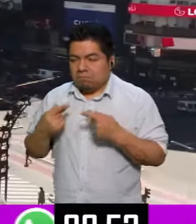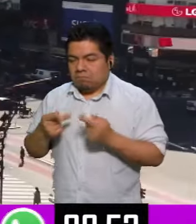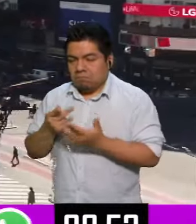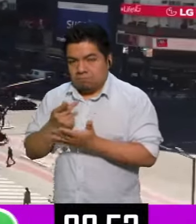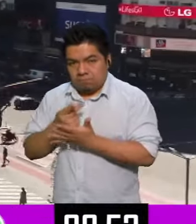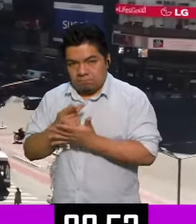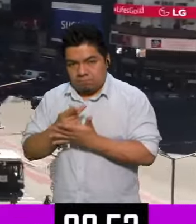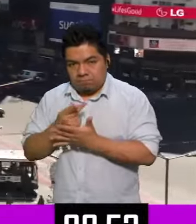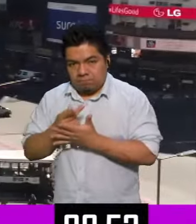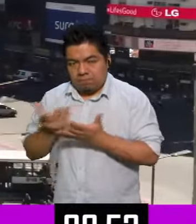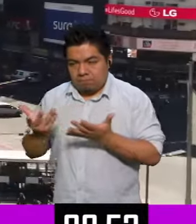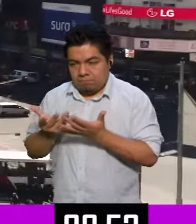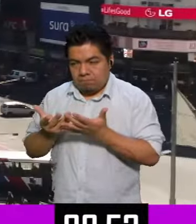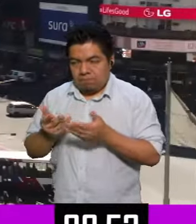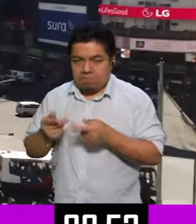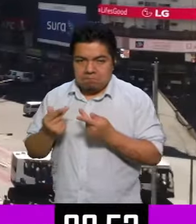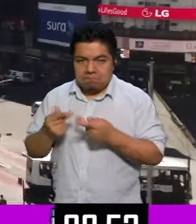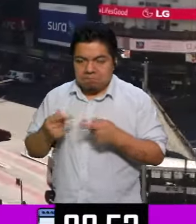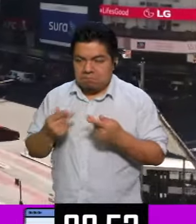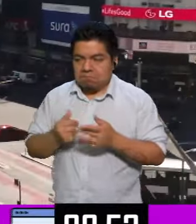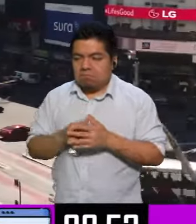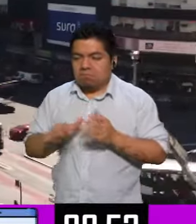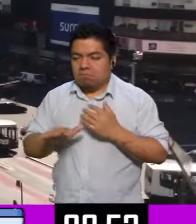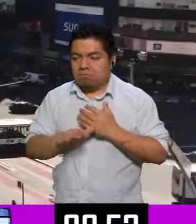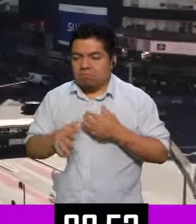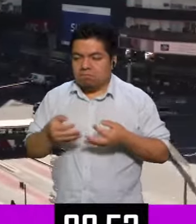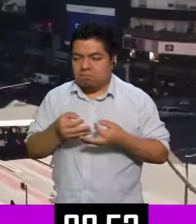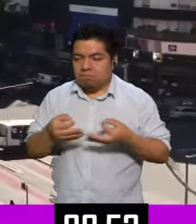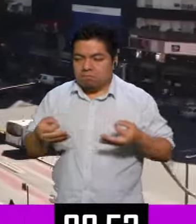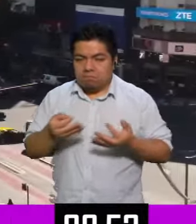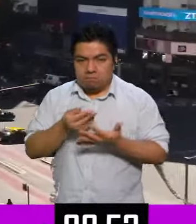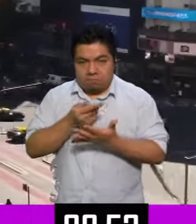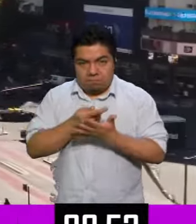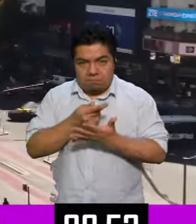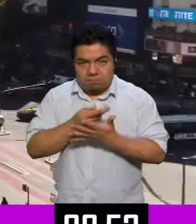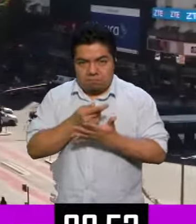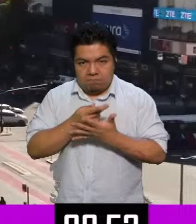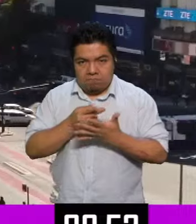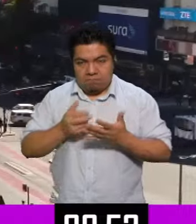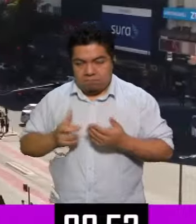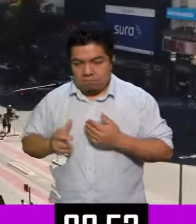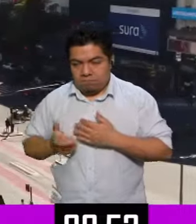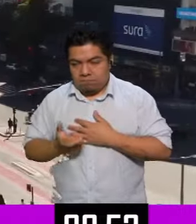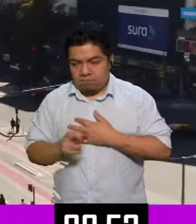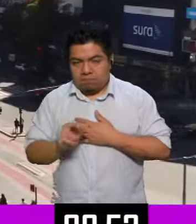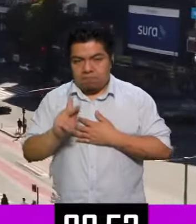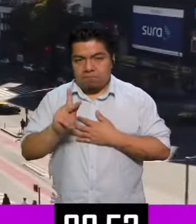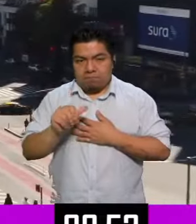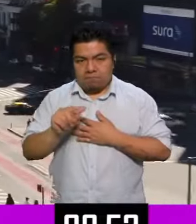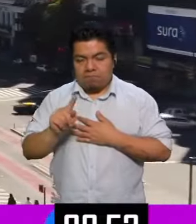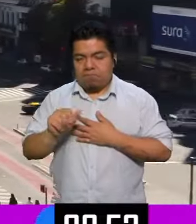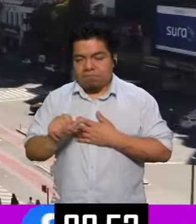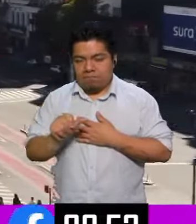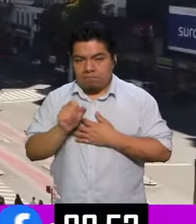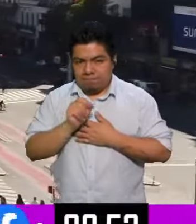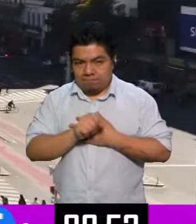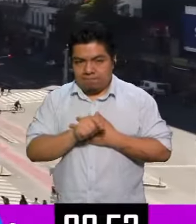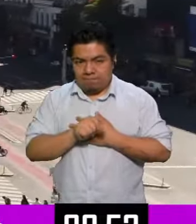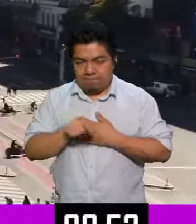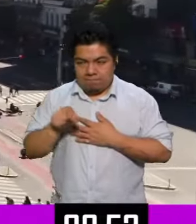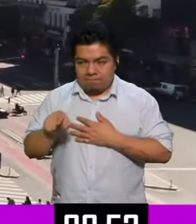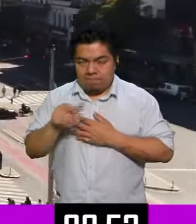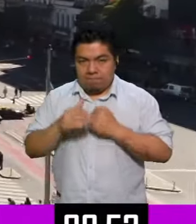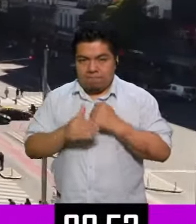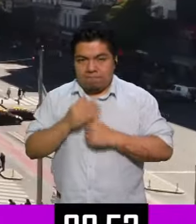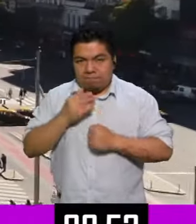de plata y entonces dice esto es la tierra de la plata y le puso al río de la plata también río de la plata